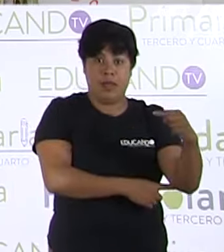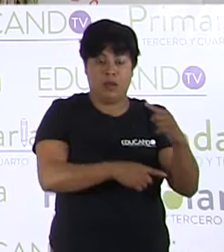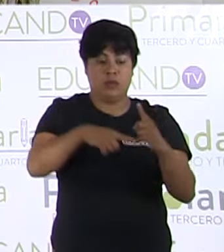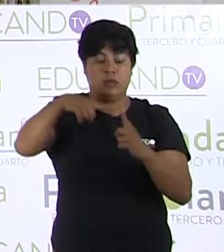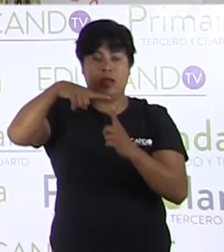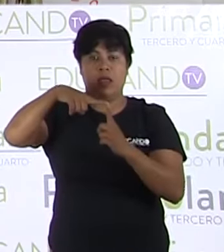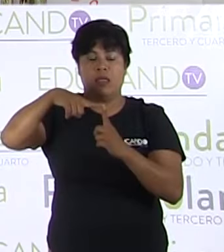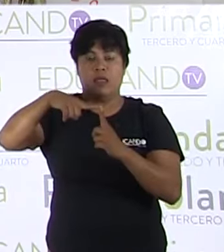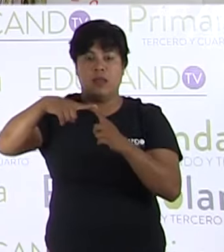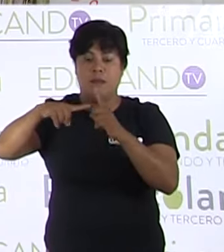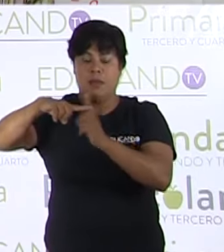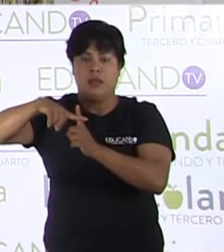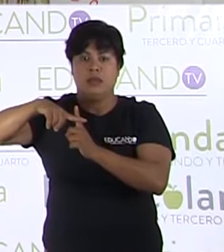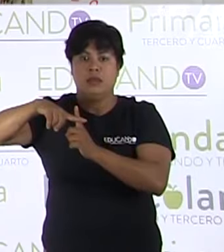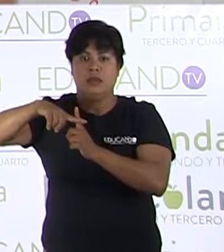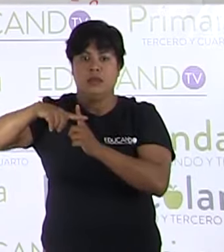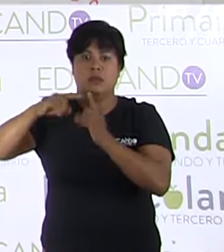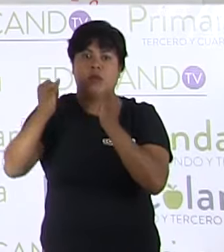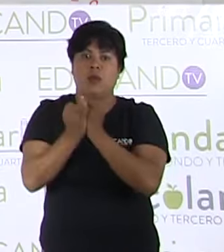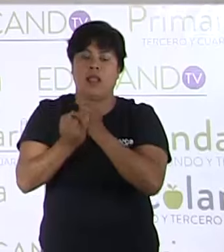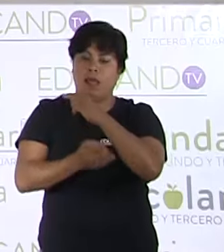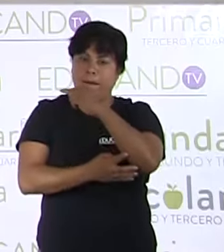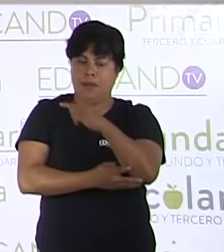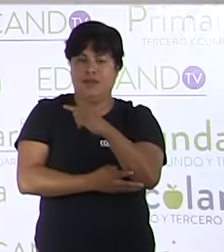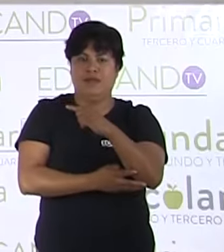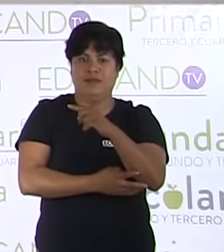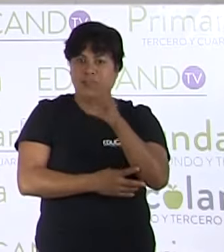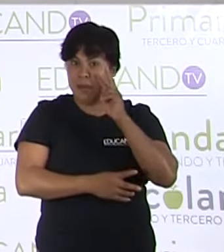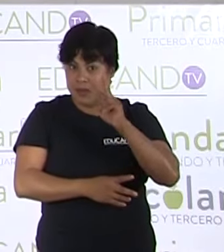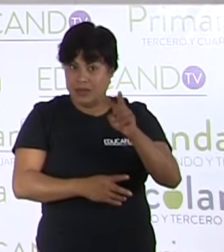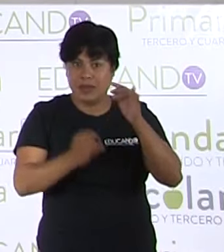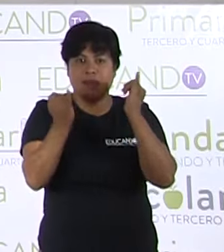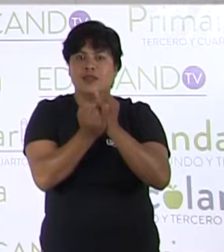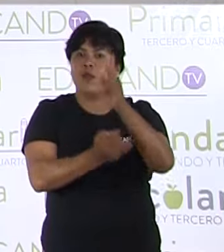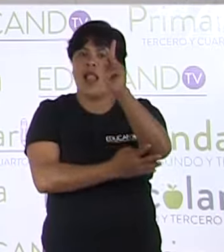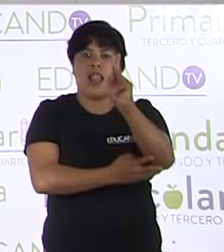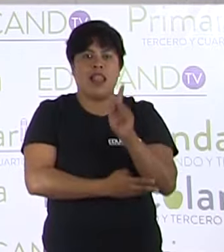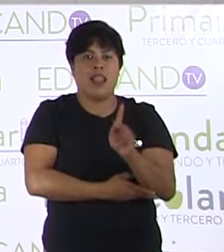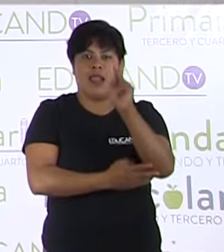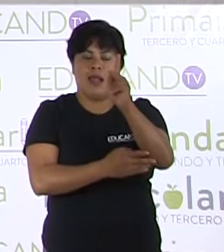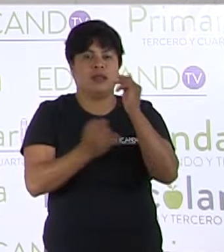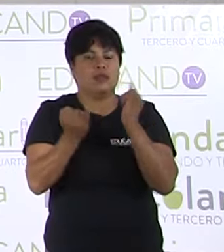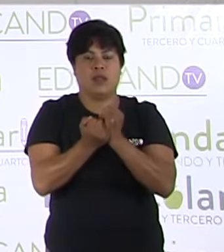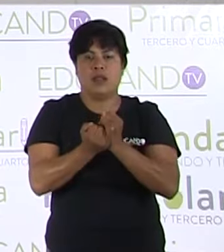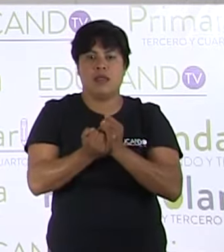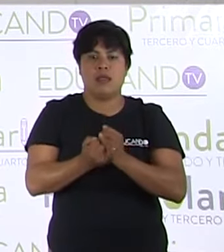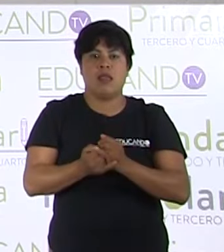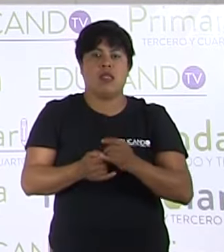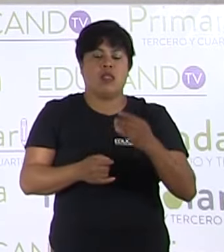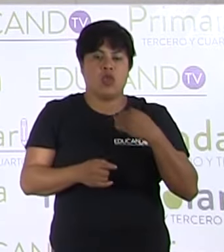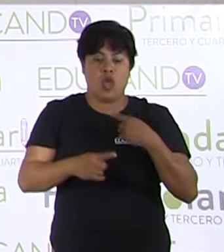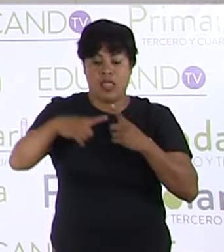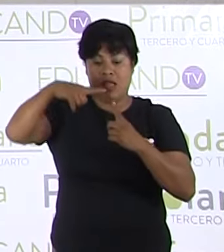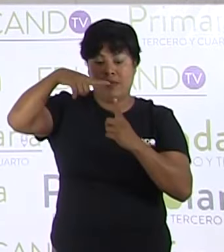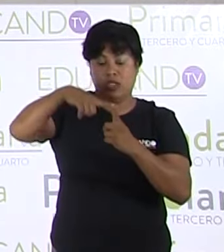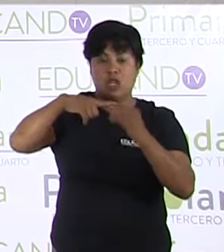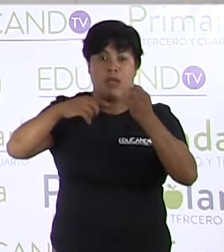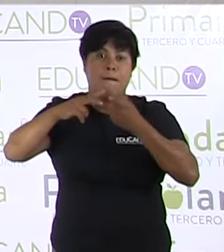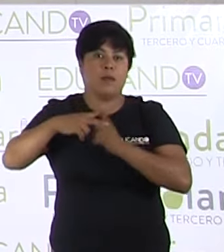entre más es igual a menos se dan cuenta que es exactamente lo mismo es decir en División y en